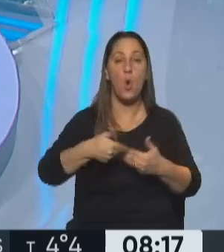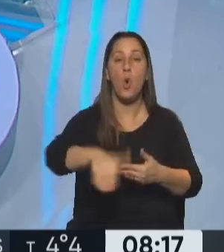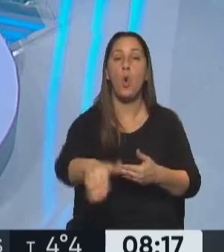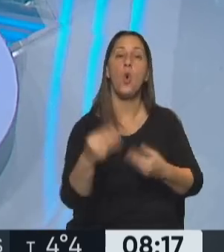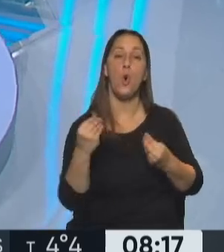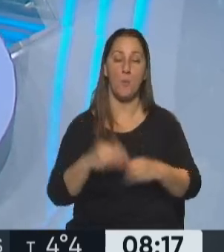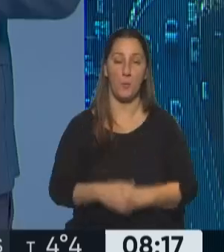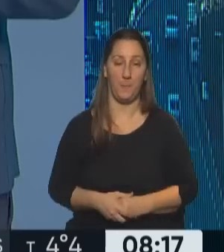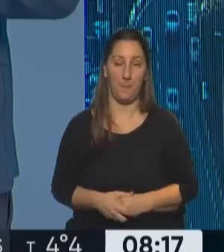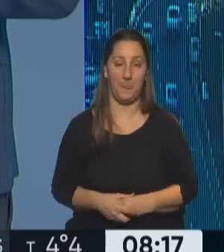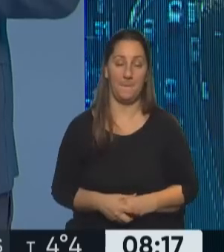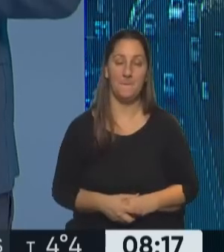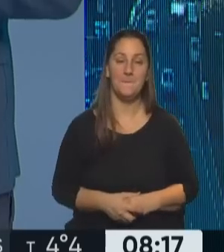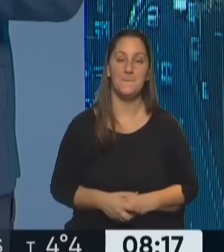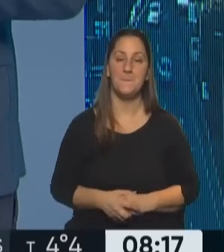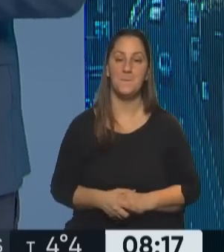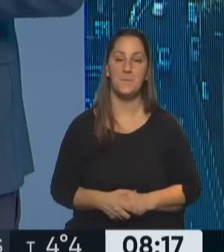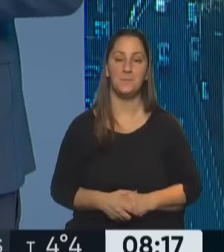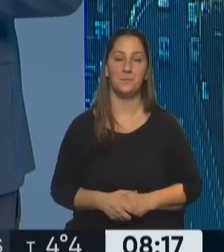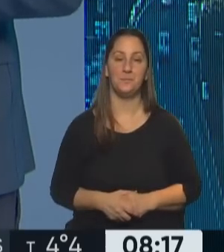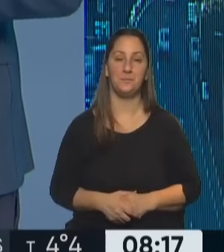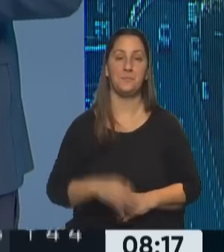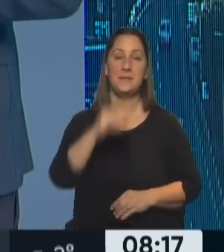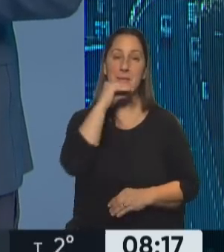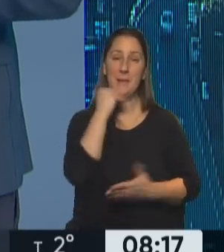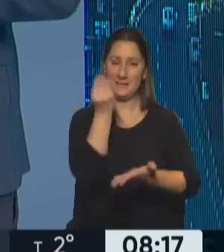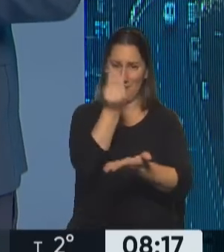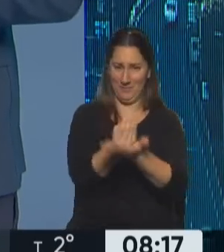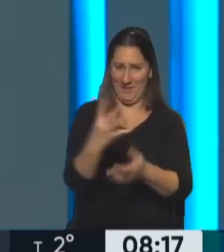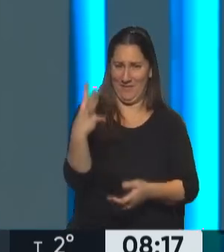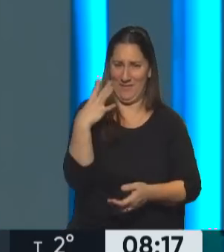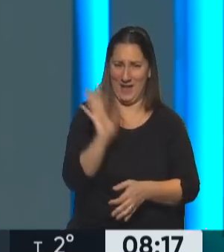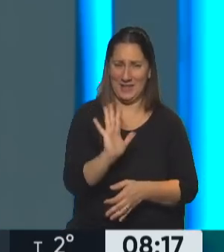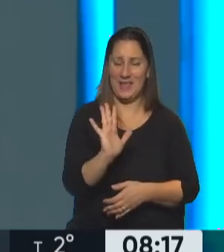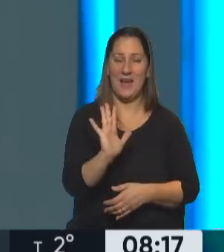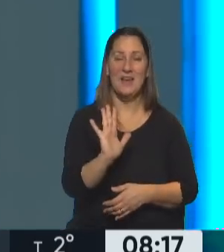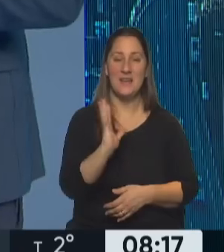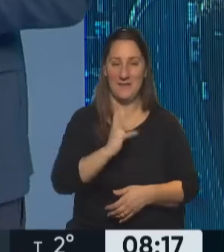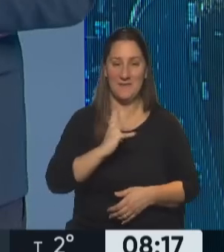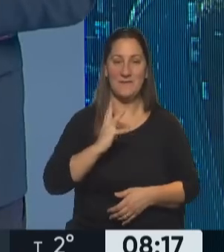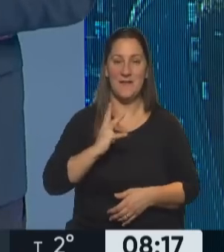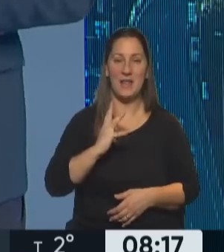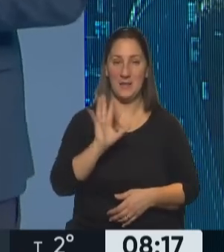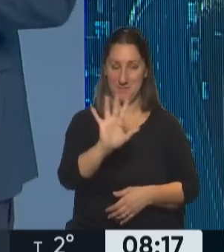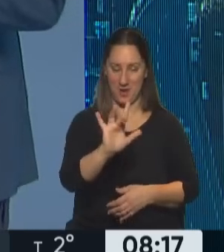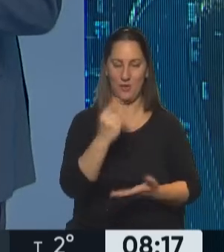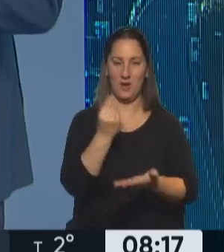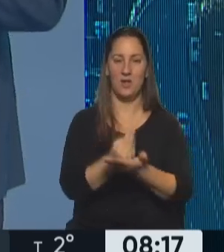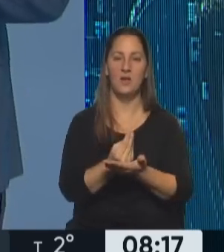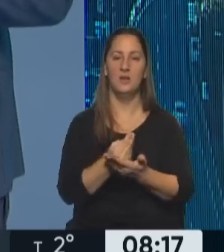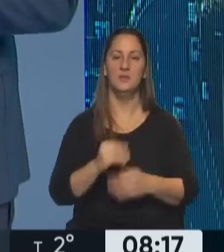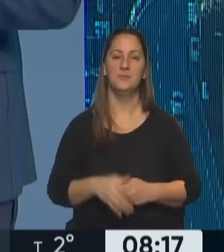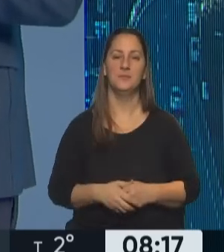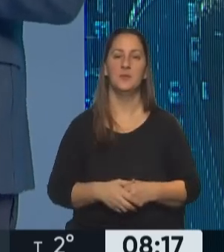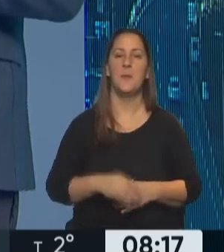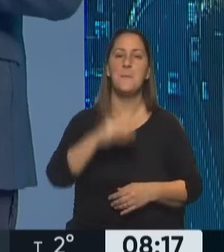a ver, Vero, todavía no asumió Massa, pobre, ¿no? Asume, como estamos diciendo, el miércoles. ¿Cuánto tiempo